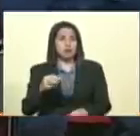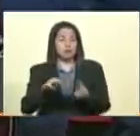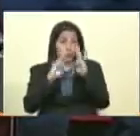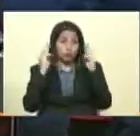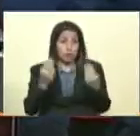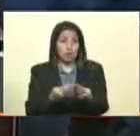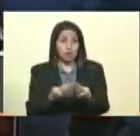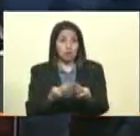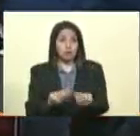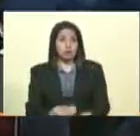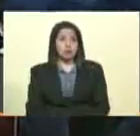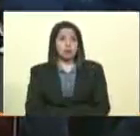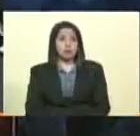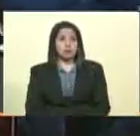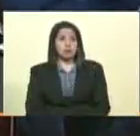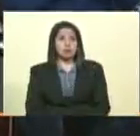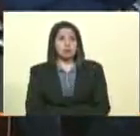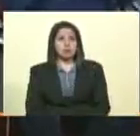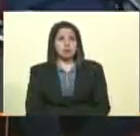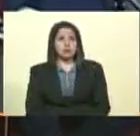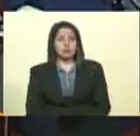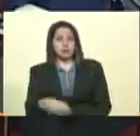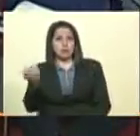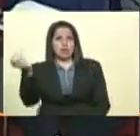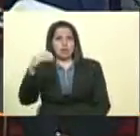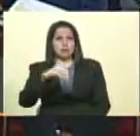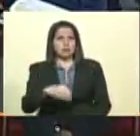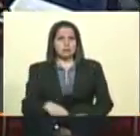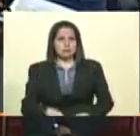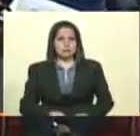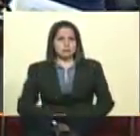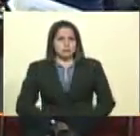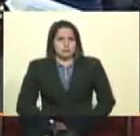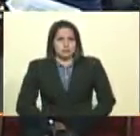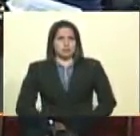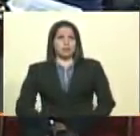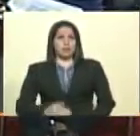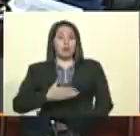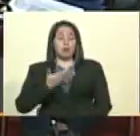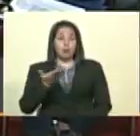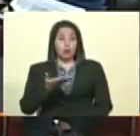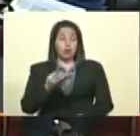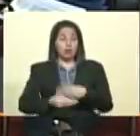mundial. Y además, eso pueda convivir